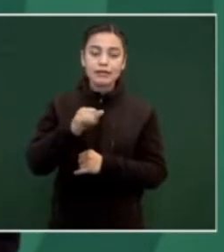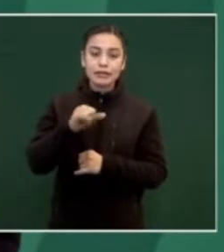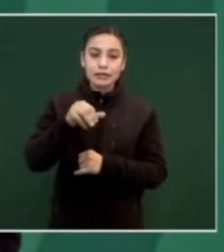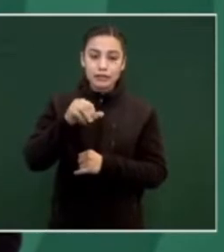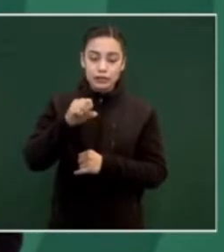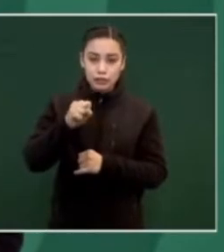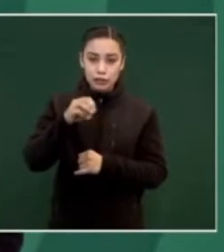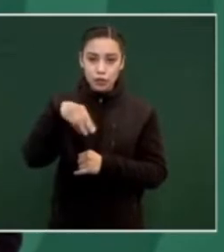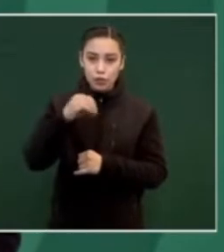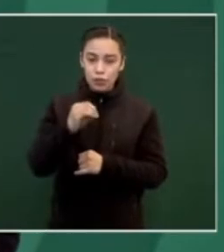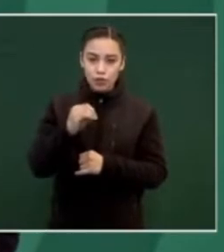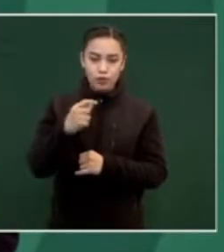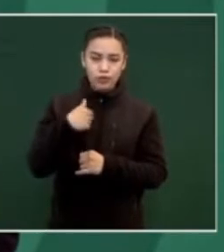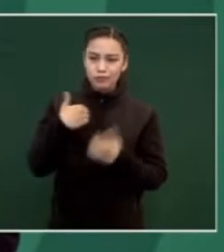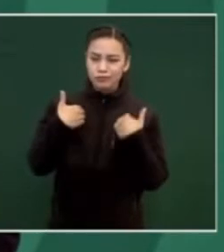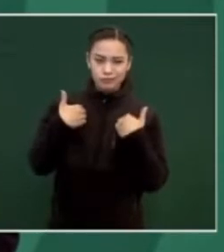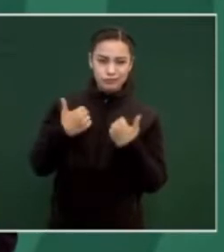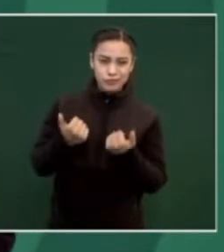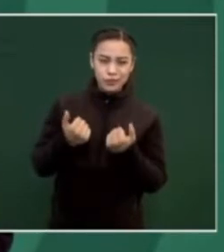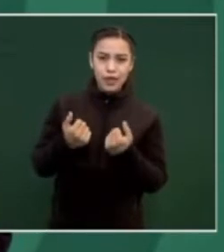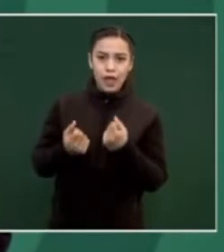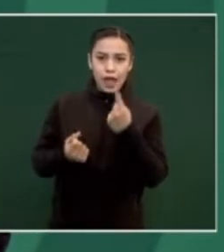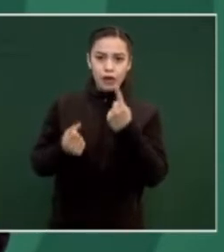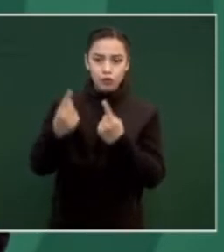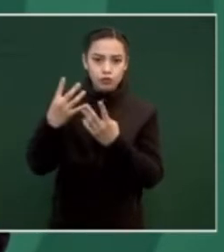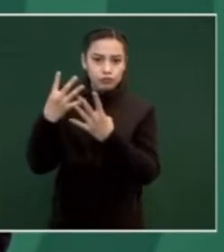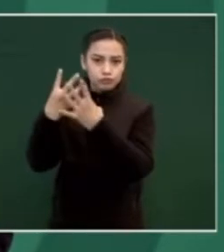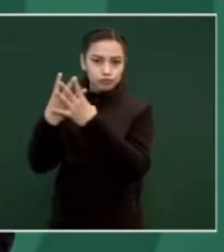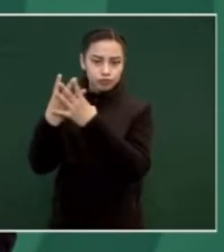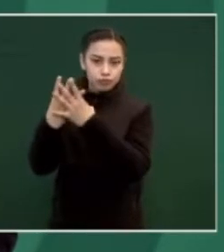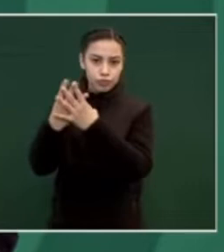la cárcel y otros en el poder